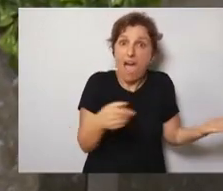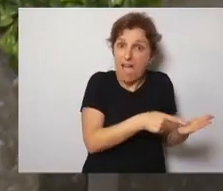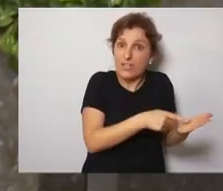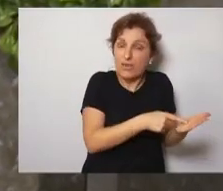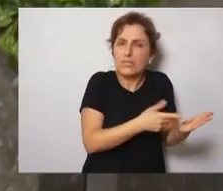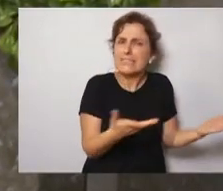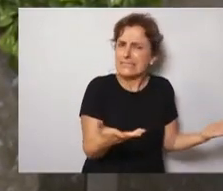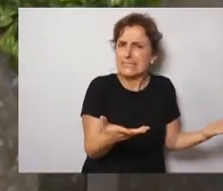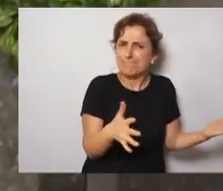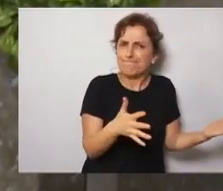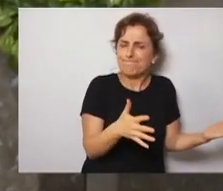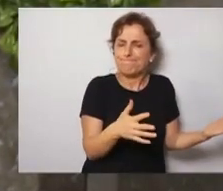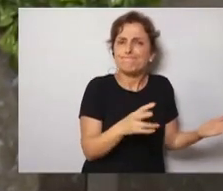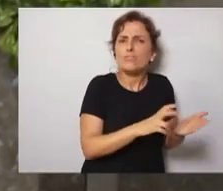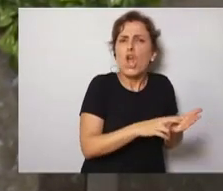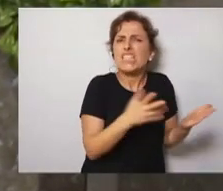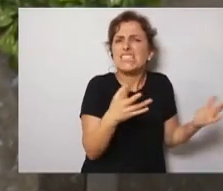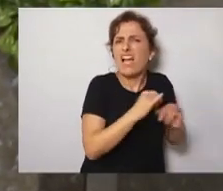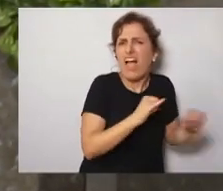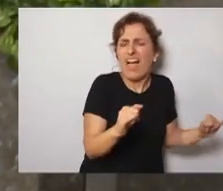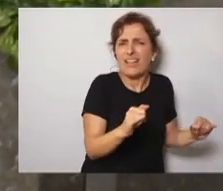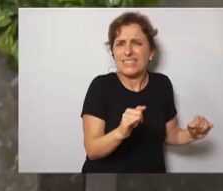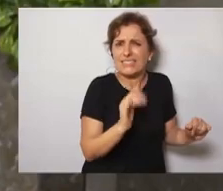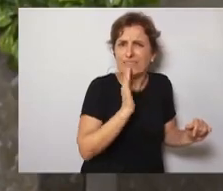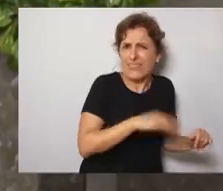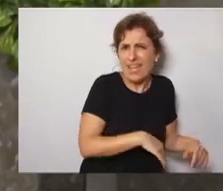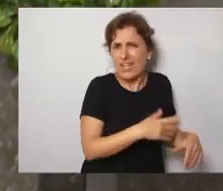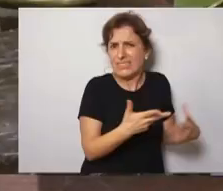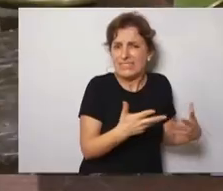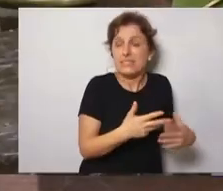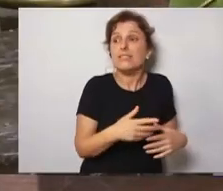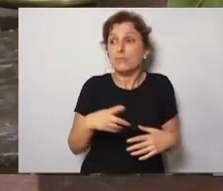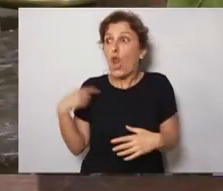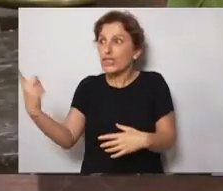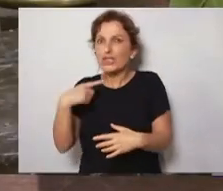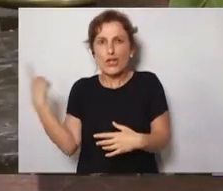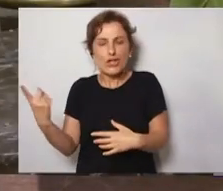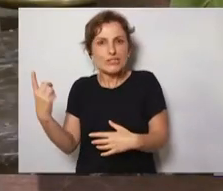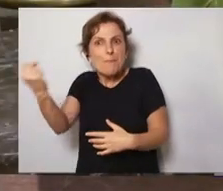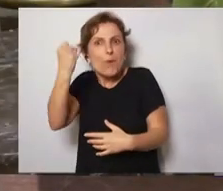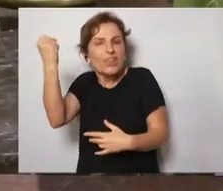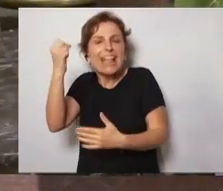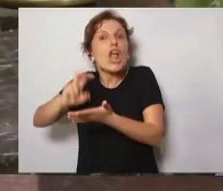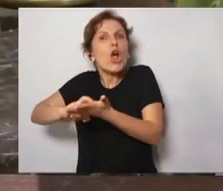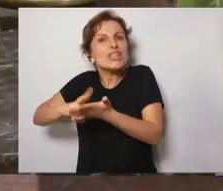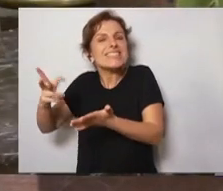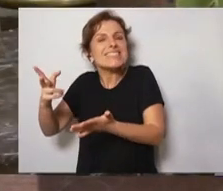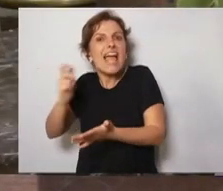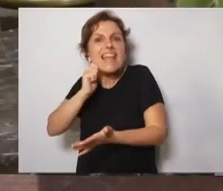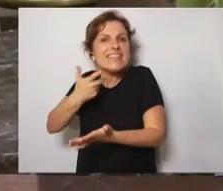noticia entonces que no la escondemos sino que la podamos compartir fíjense